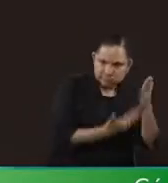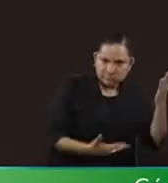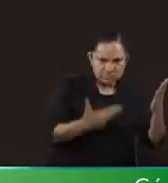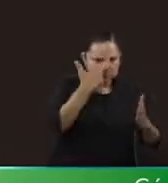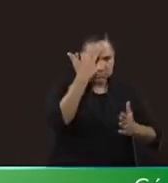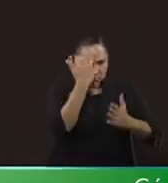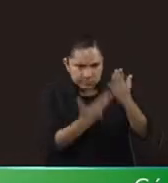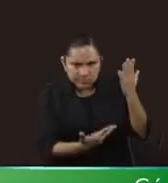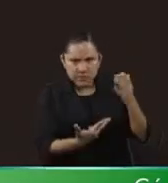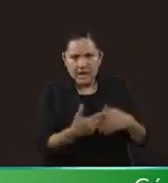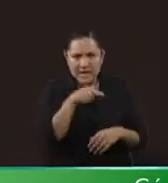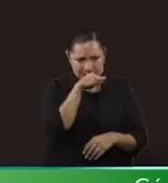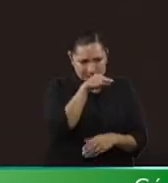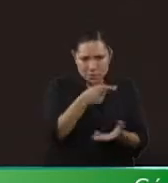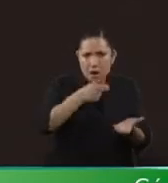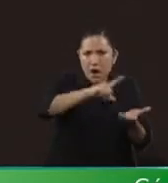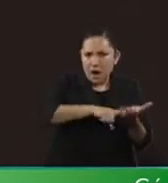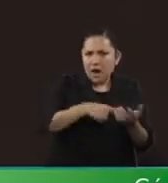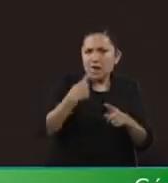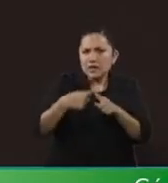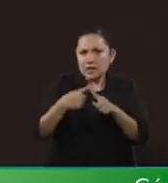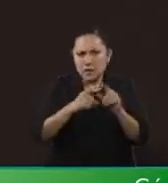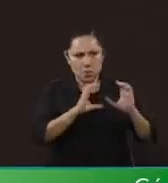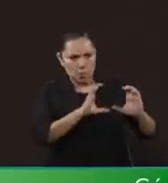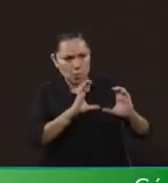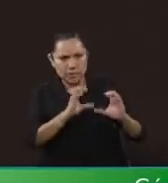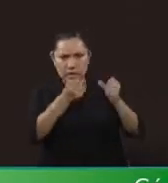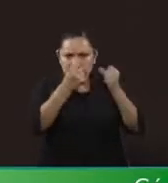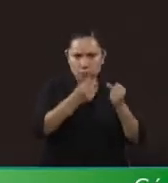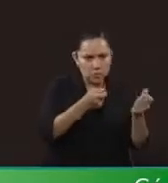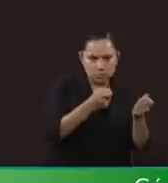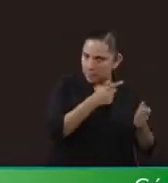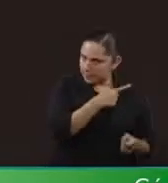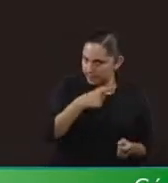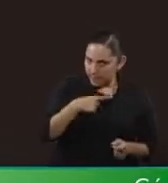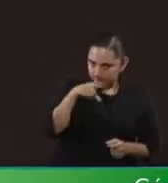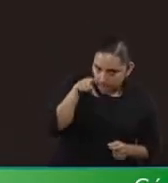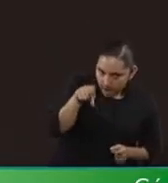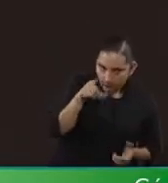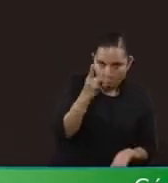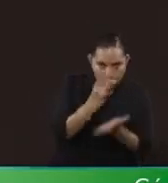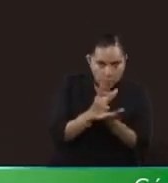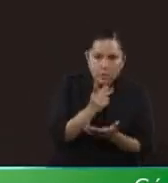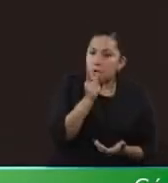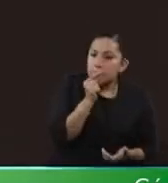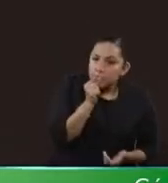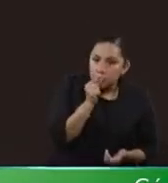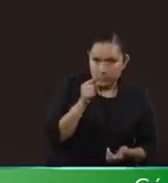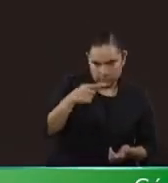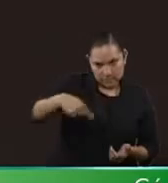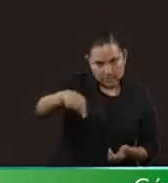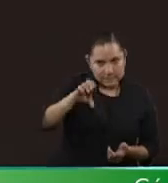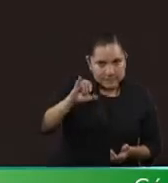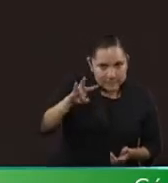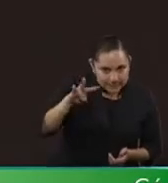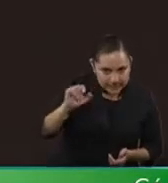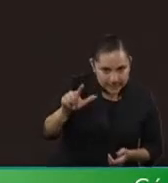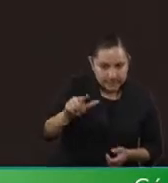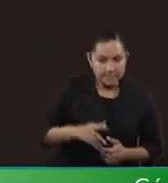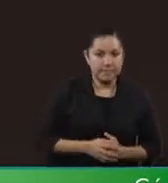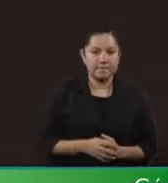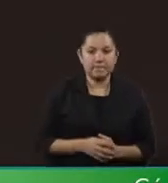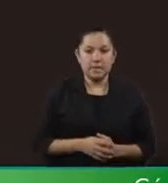fuesen de competencia exclusiva de las autoridades civiles. Durante el presente sexenio, se